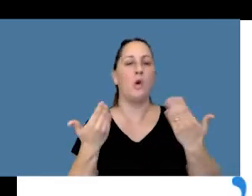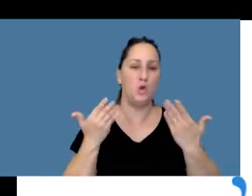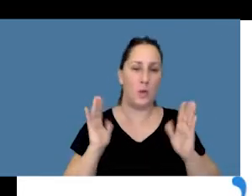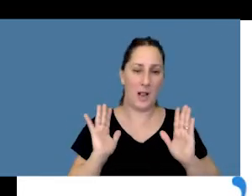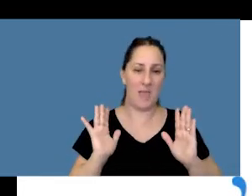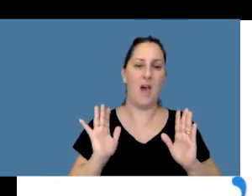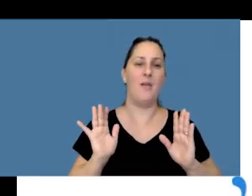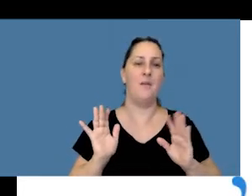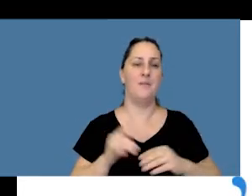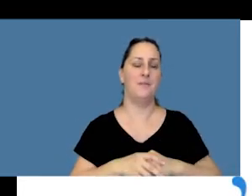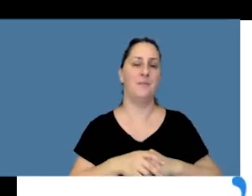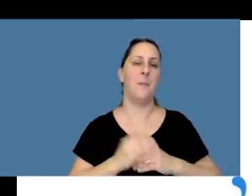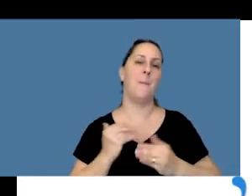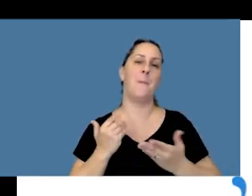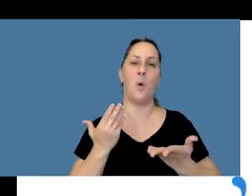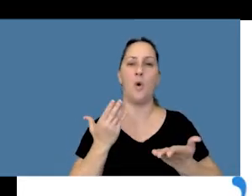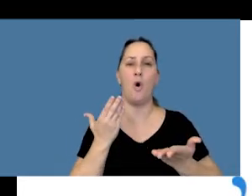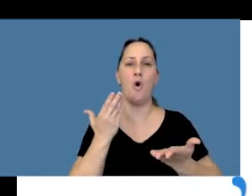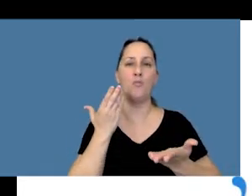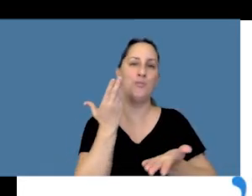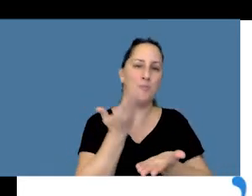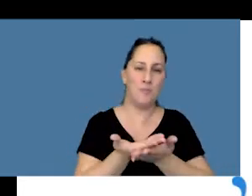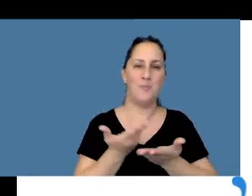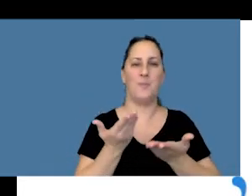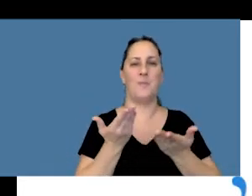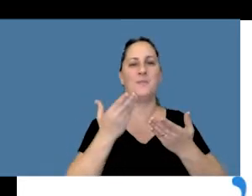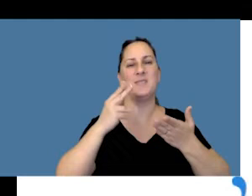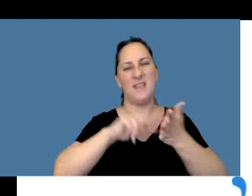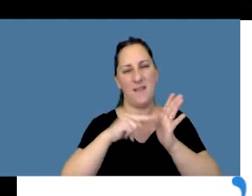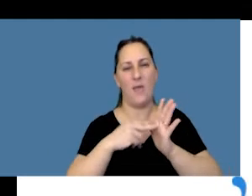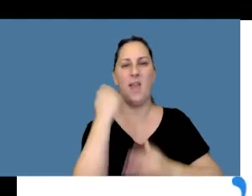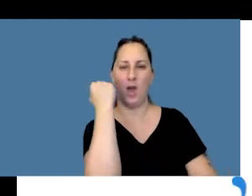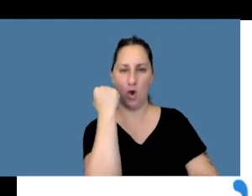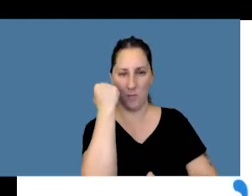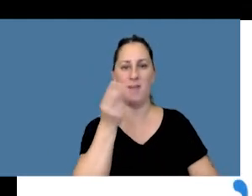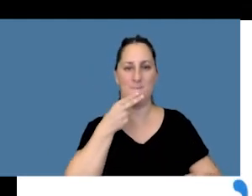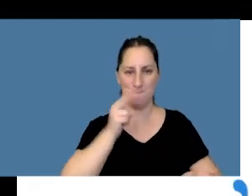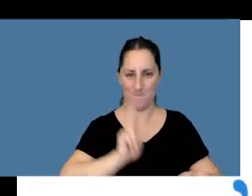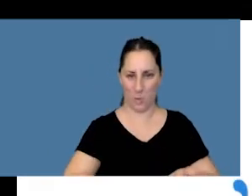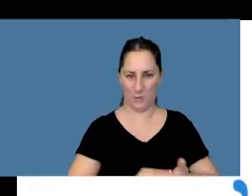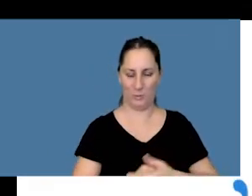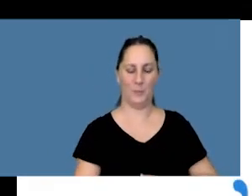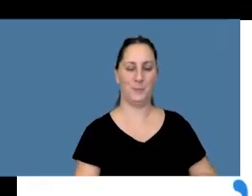de presencia o significación económica e impositiva.